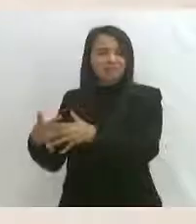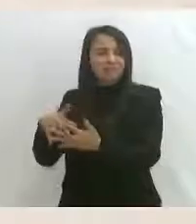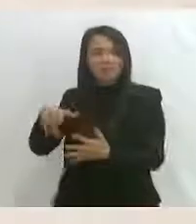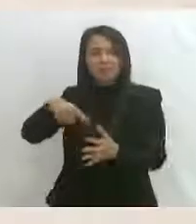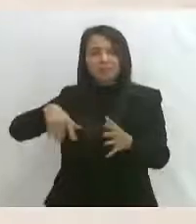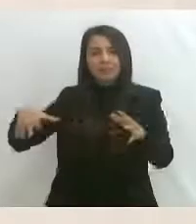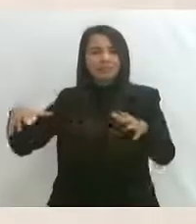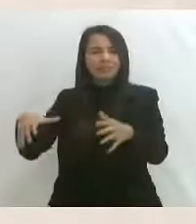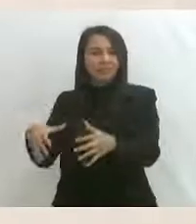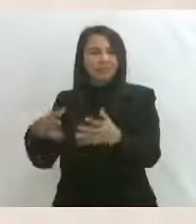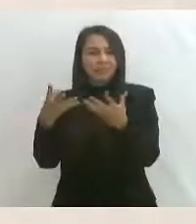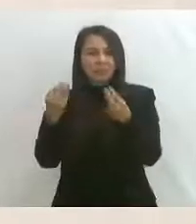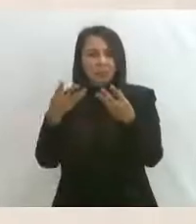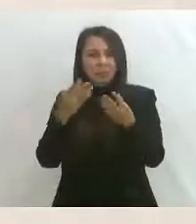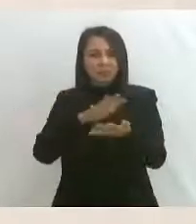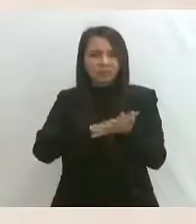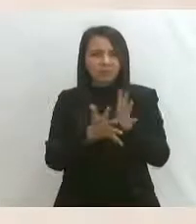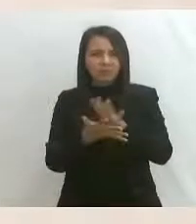corruptos.